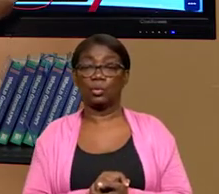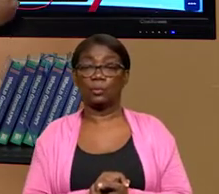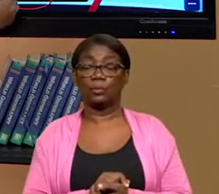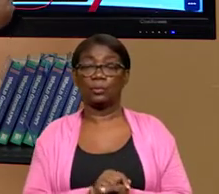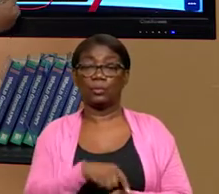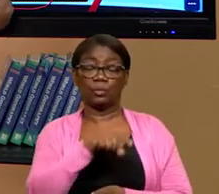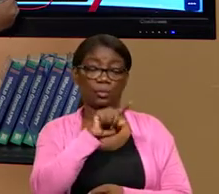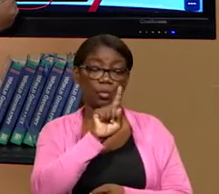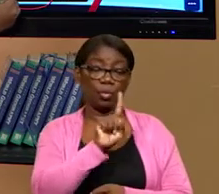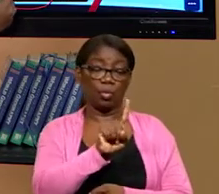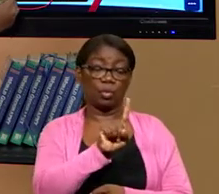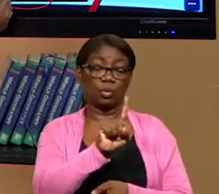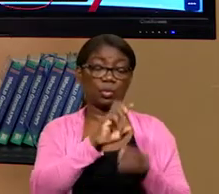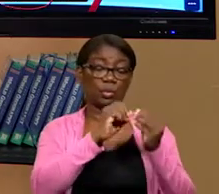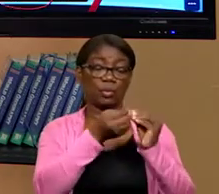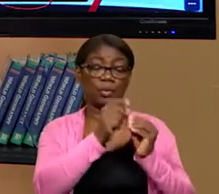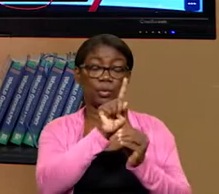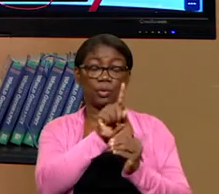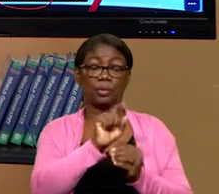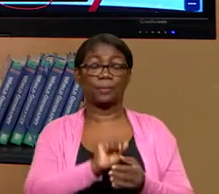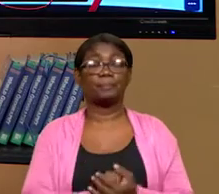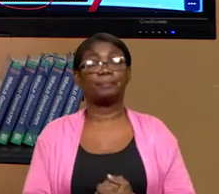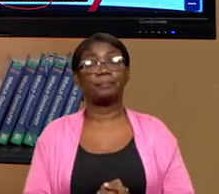aquí el número 1.